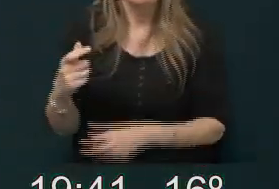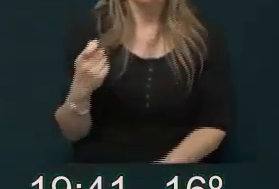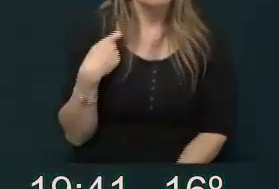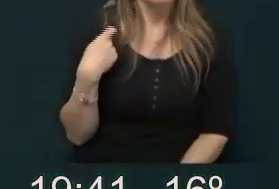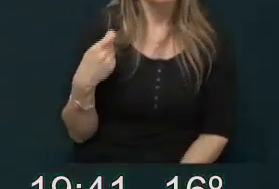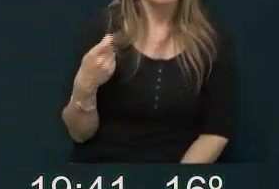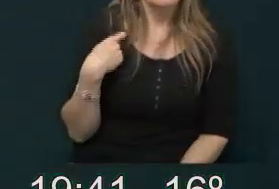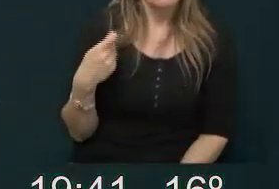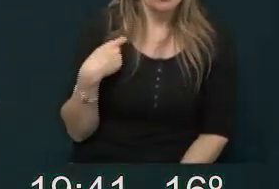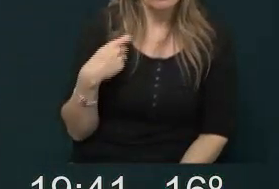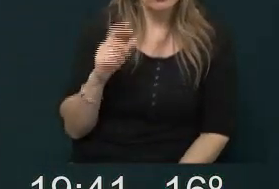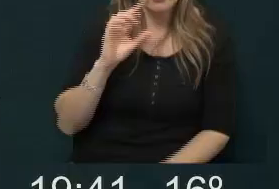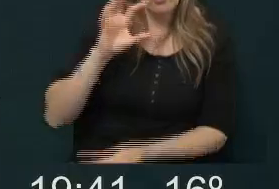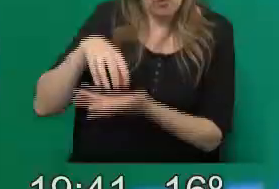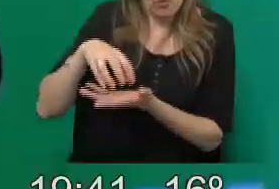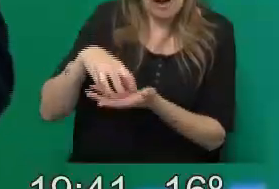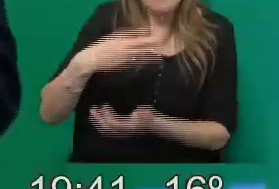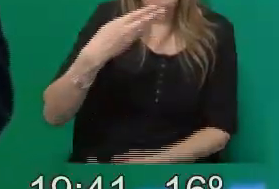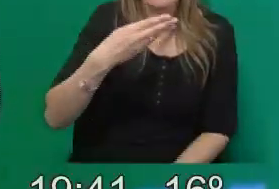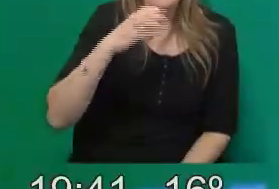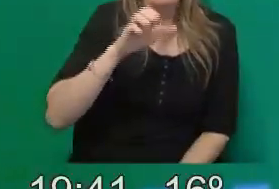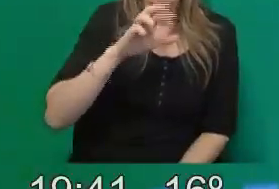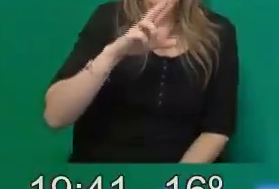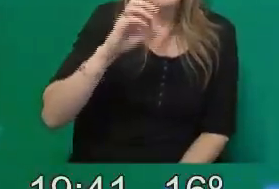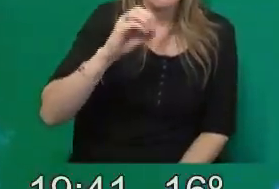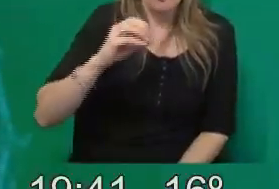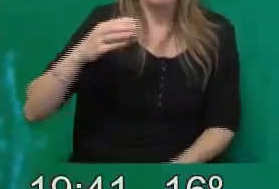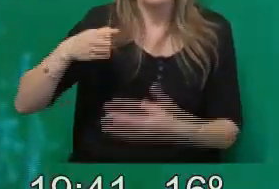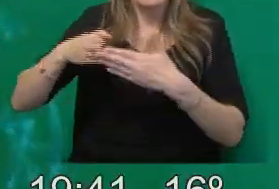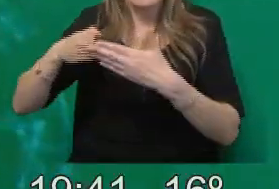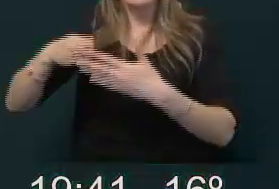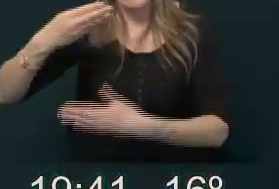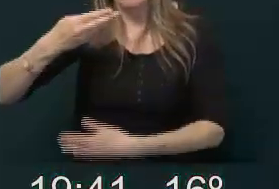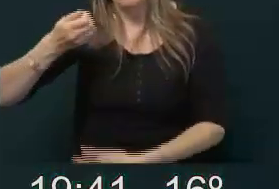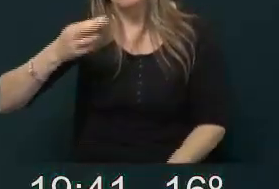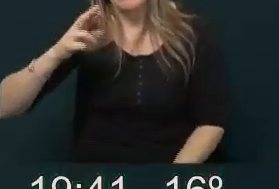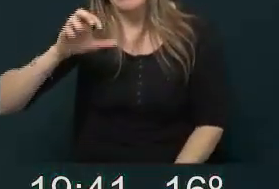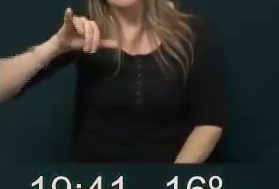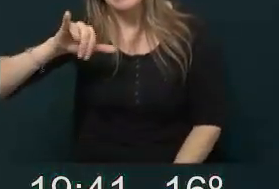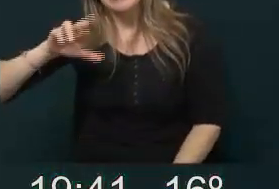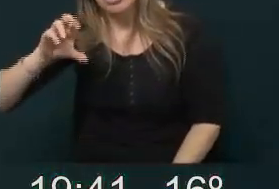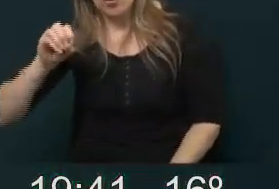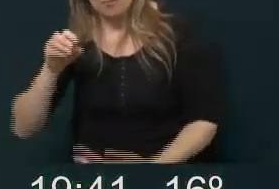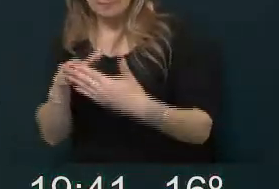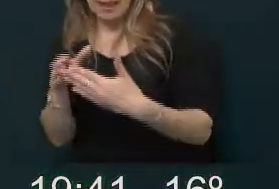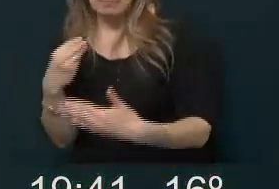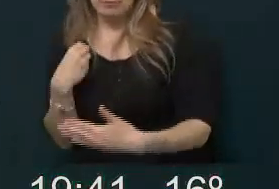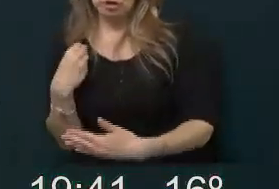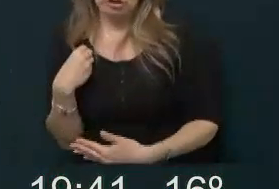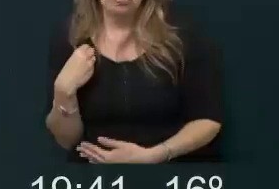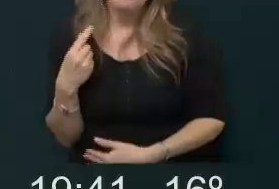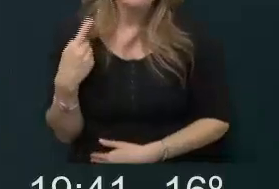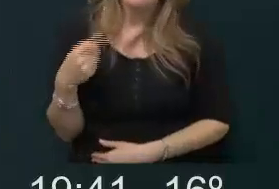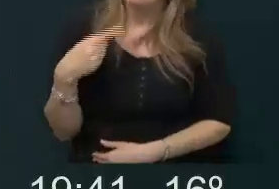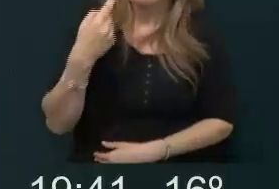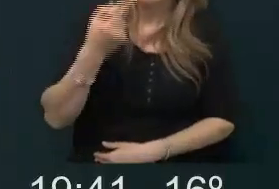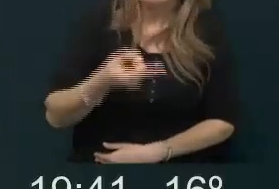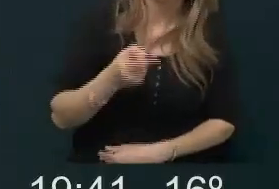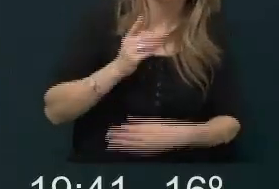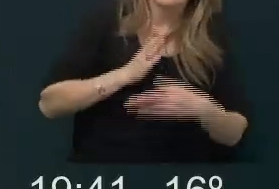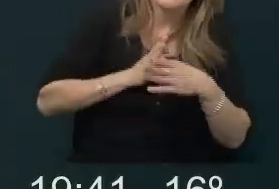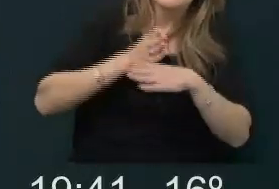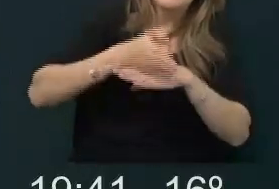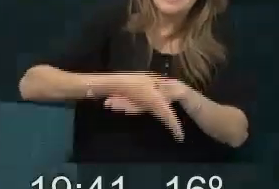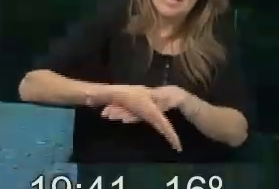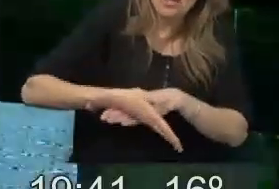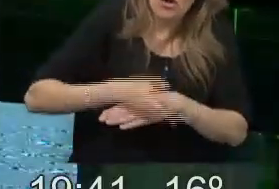lugar. Miguel Barreiro y Berro. Exactamente, en esa esquina. Y por otro lado, tenemos también otro estreno, que es el de